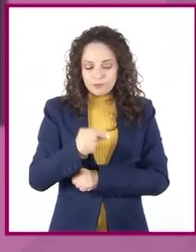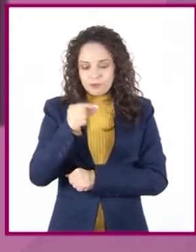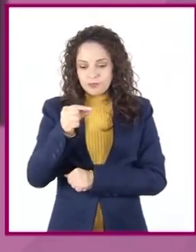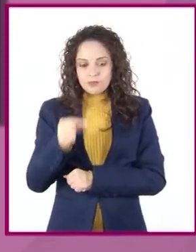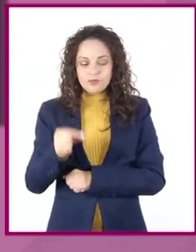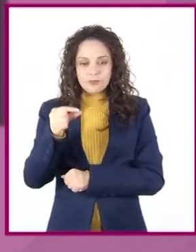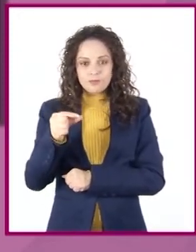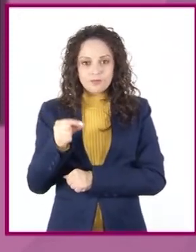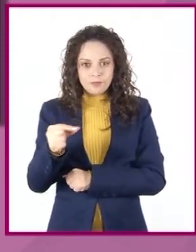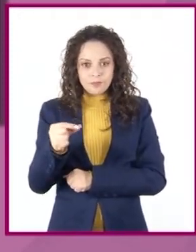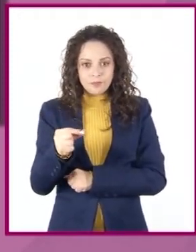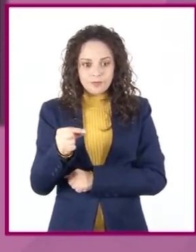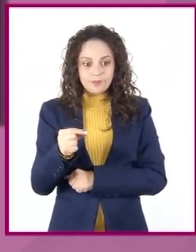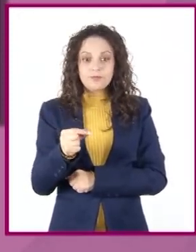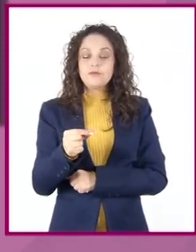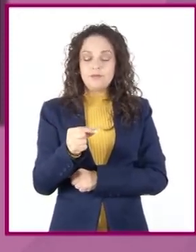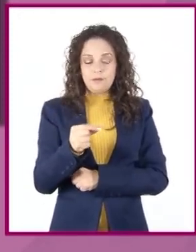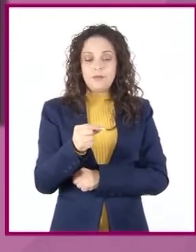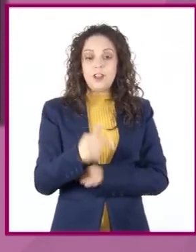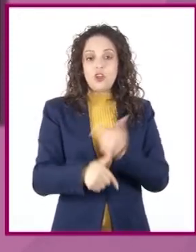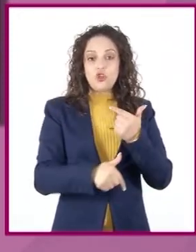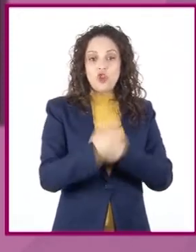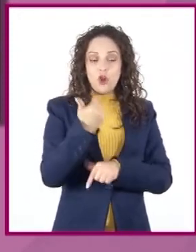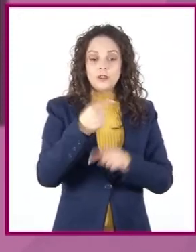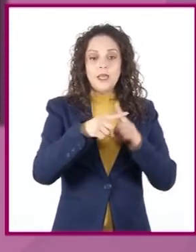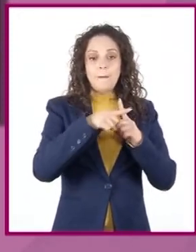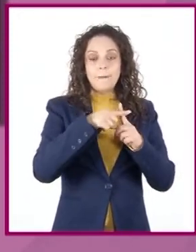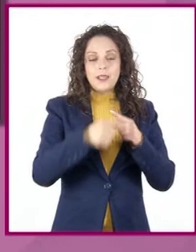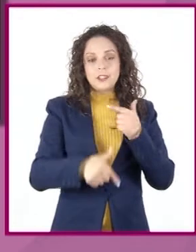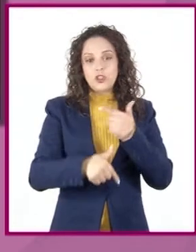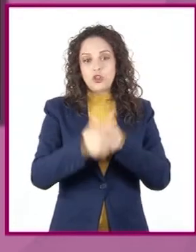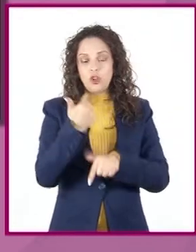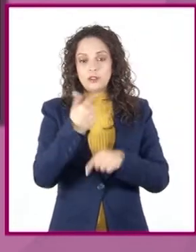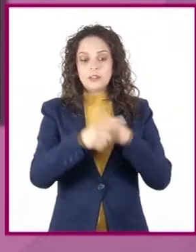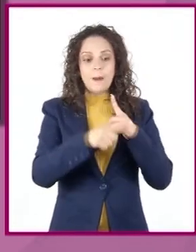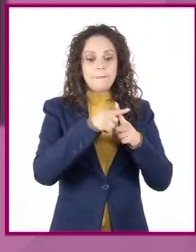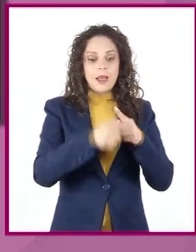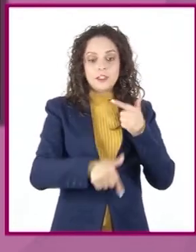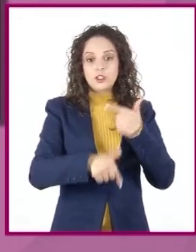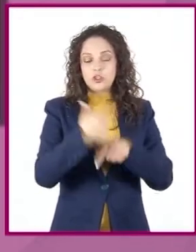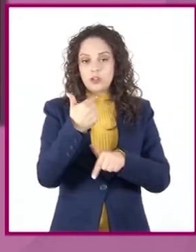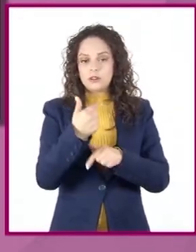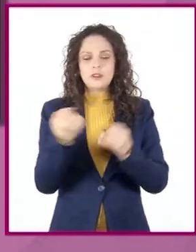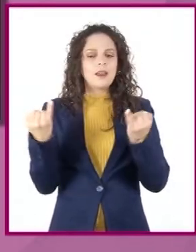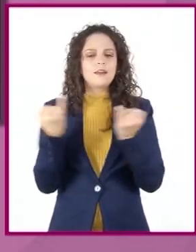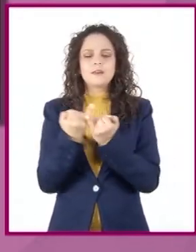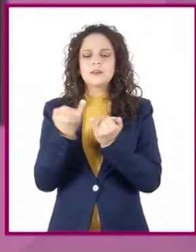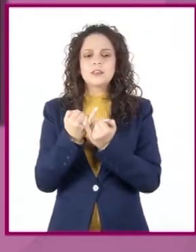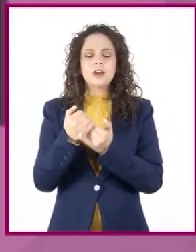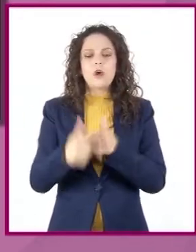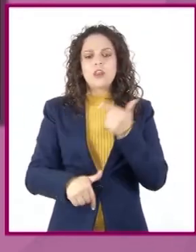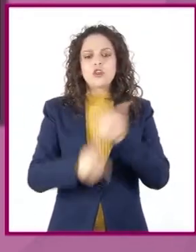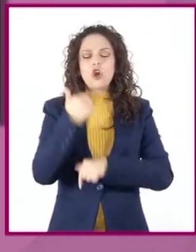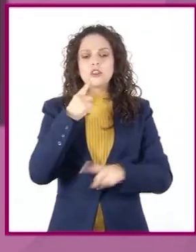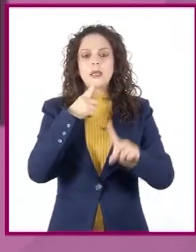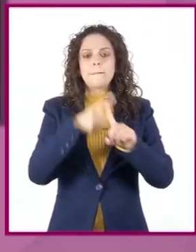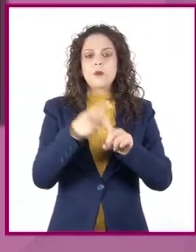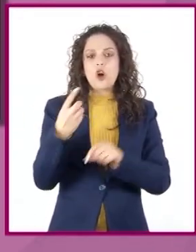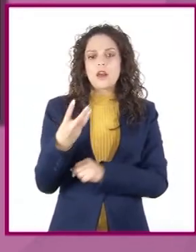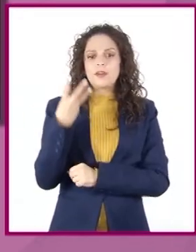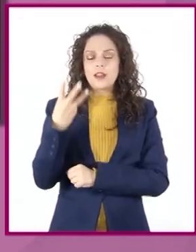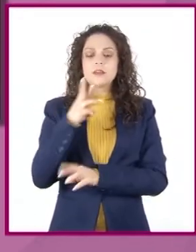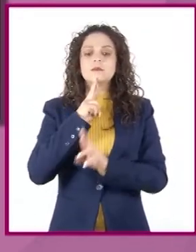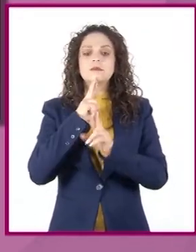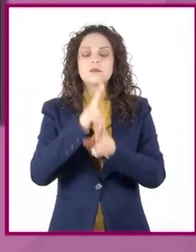12 más 12 más 12 es igual a multiplicar 12 por 3. El resultado son